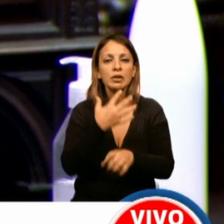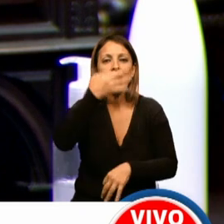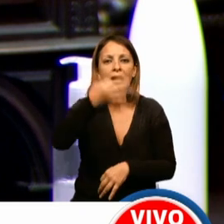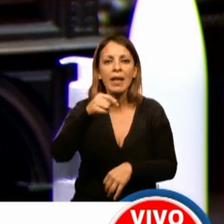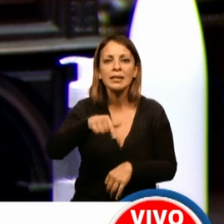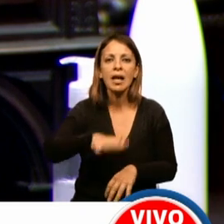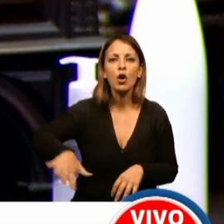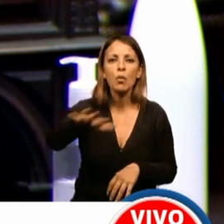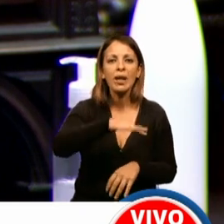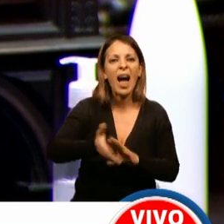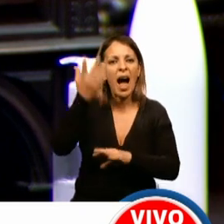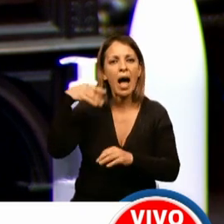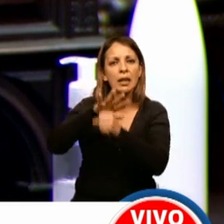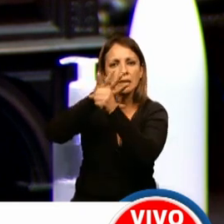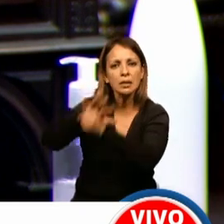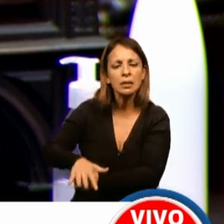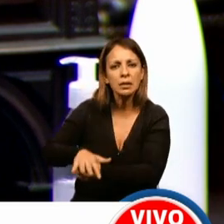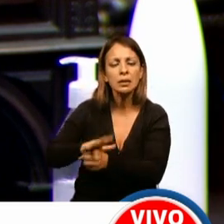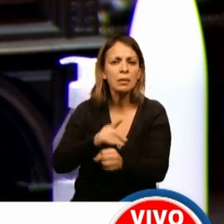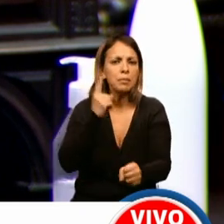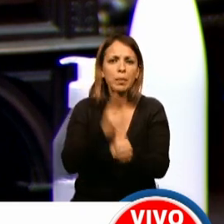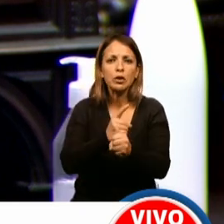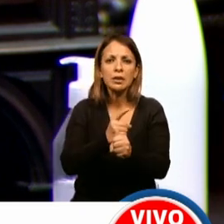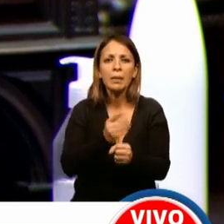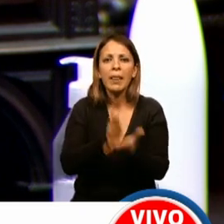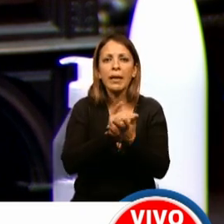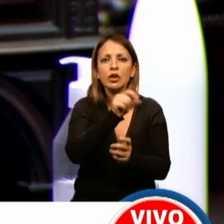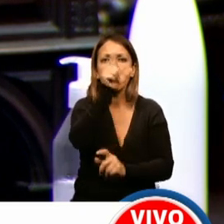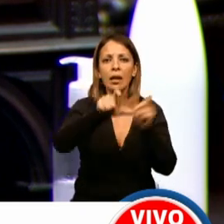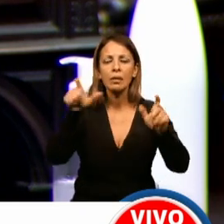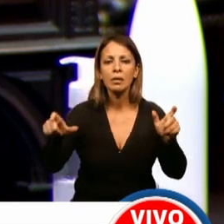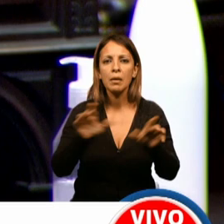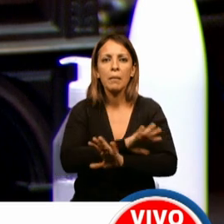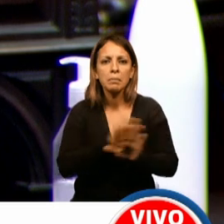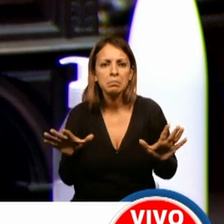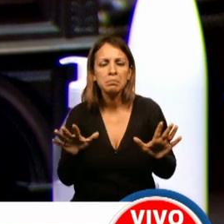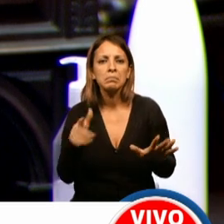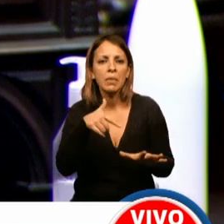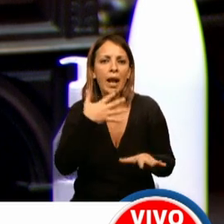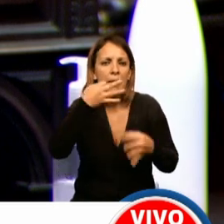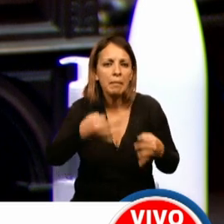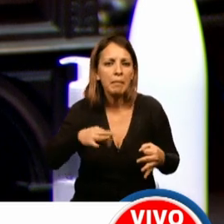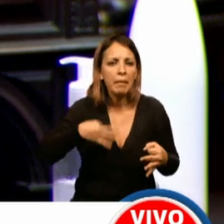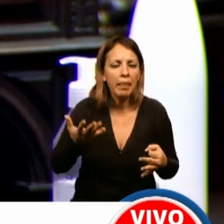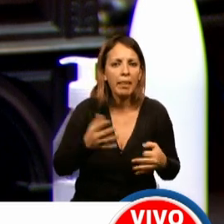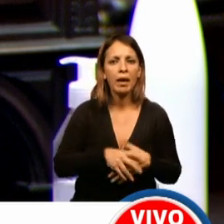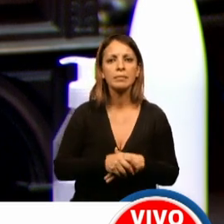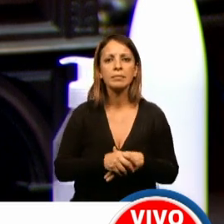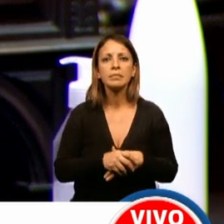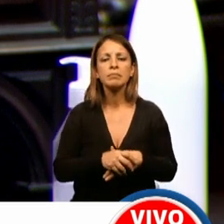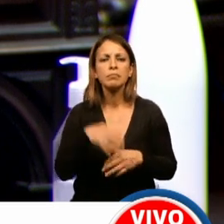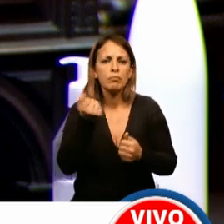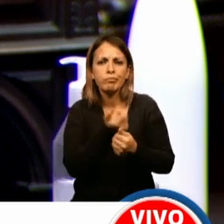a quien se le negó el derecho a la dignidad humana a la ciudadanía plena y a la vida digna detrás de las